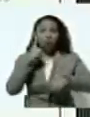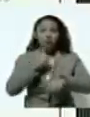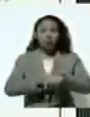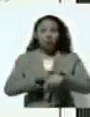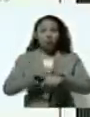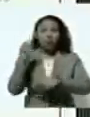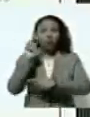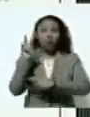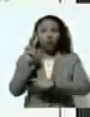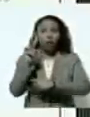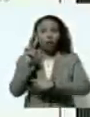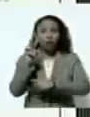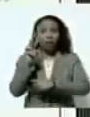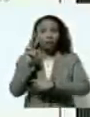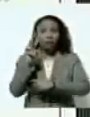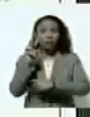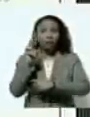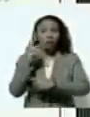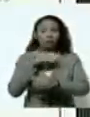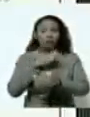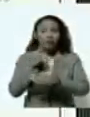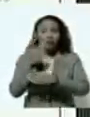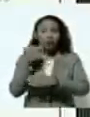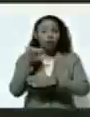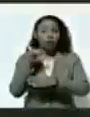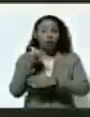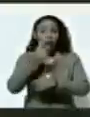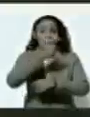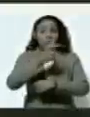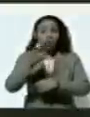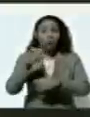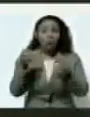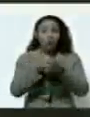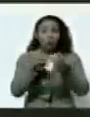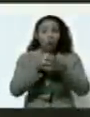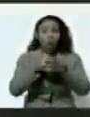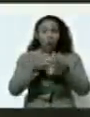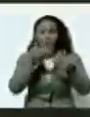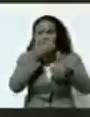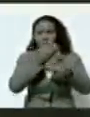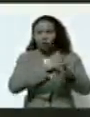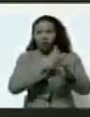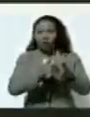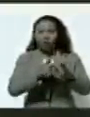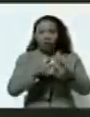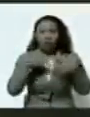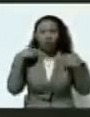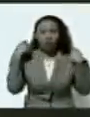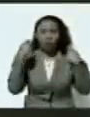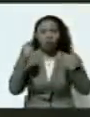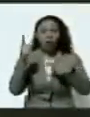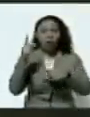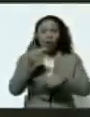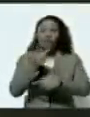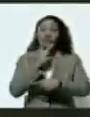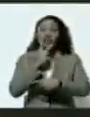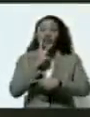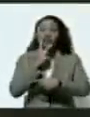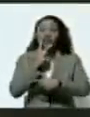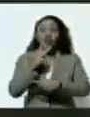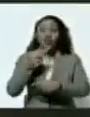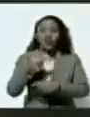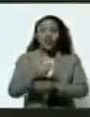Venezuela hubieron. La gente del grupo terrorista Voluntad Popular tiene un serio problema con el verbo haber.